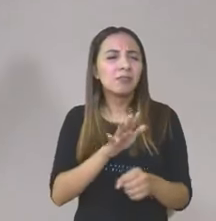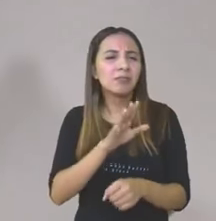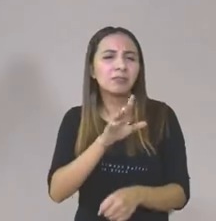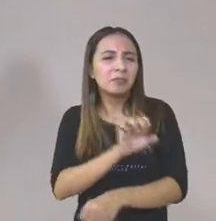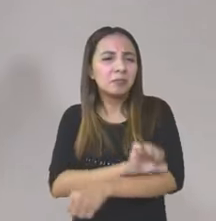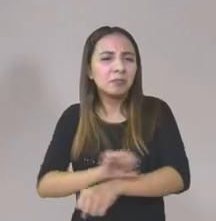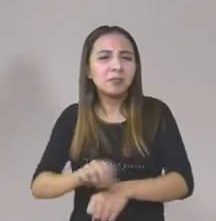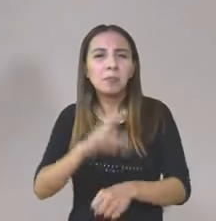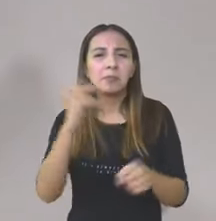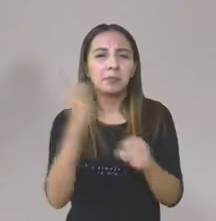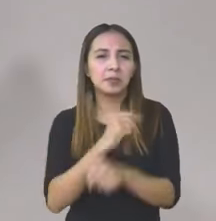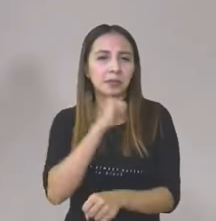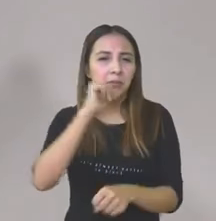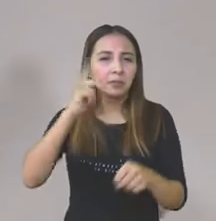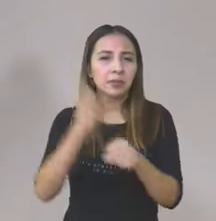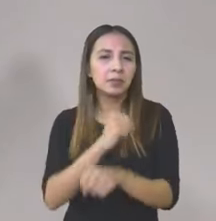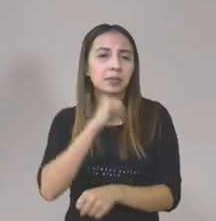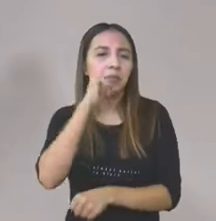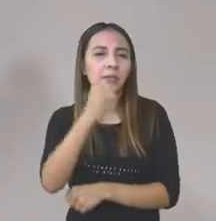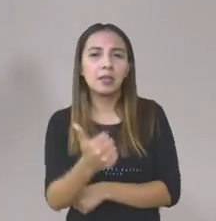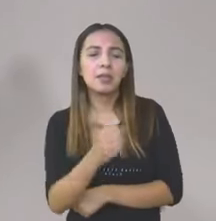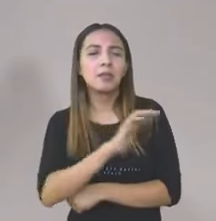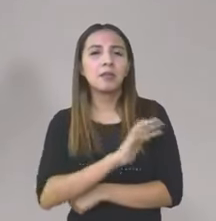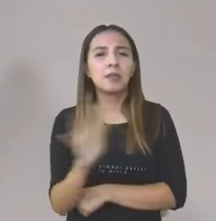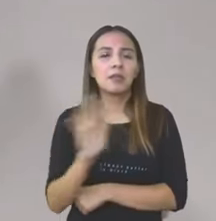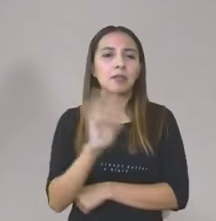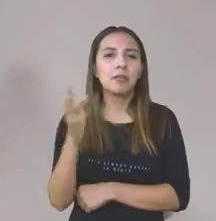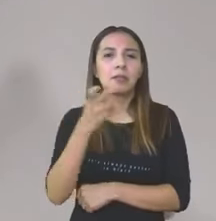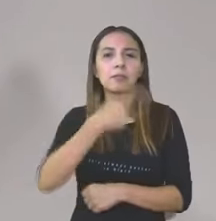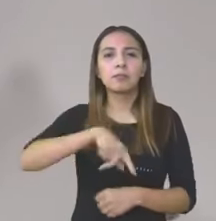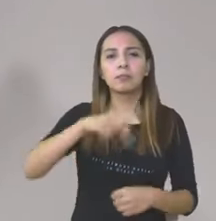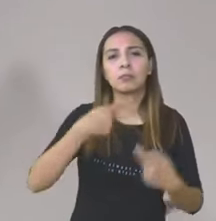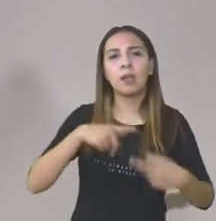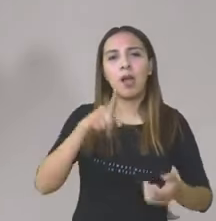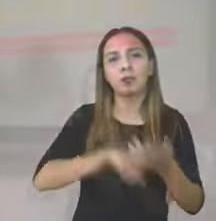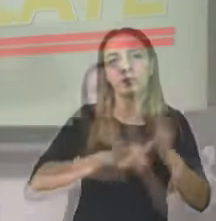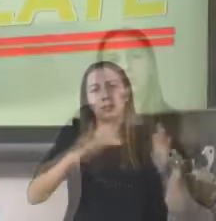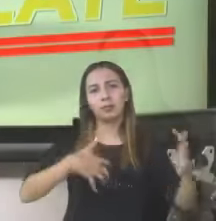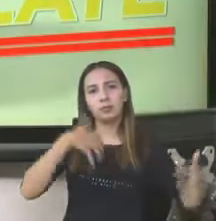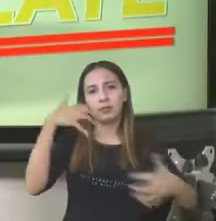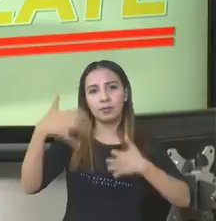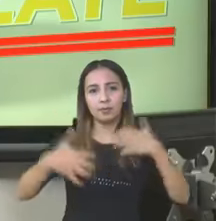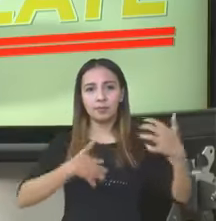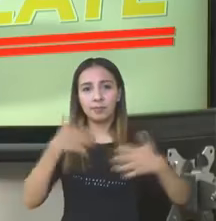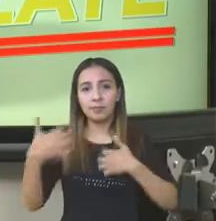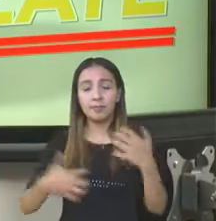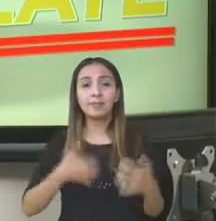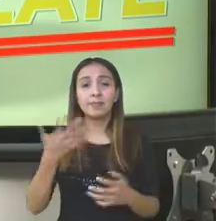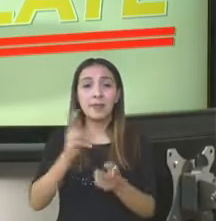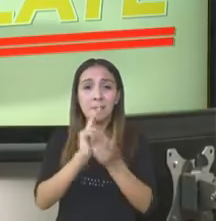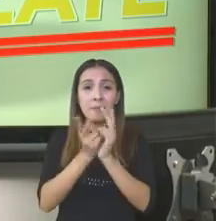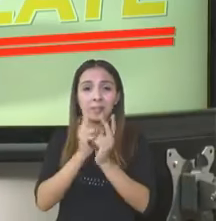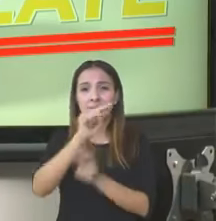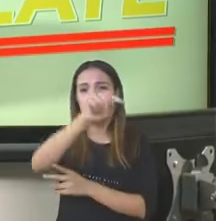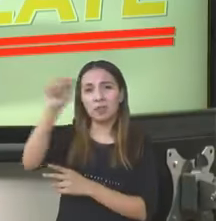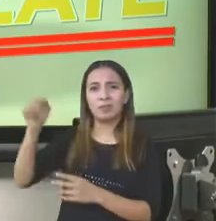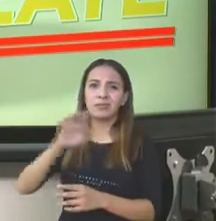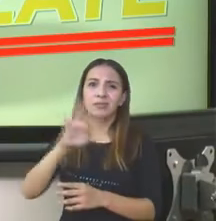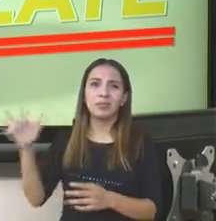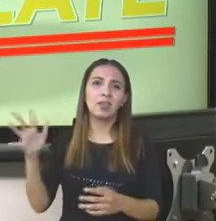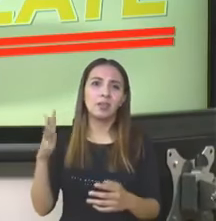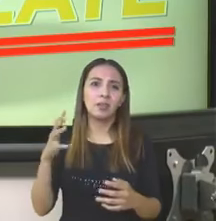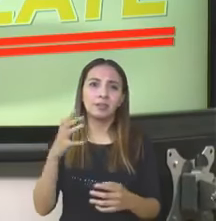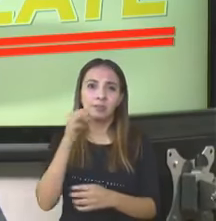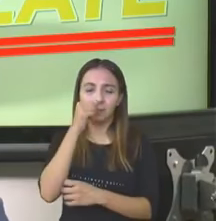hacer creer a la sociedad que no hay tal desabasto de agua. Gracias, gracias, Santiago. Y los vecinos ruidosos, fíjese que en la